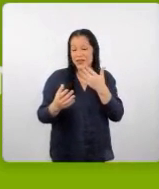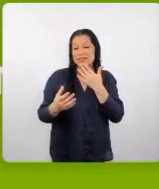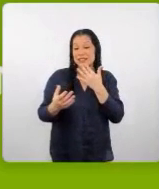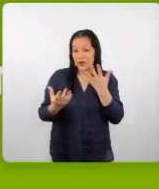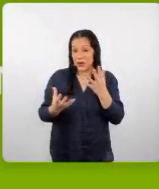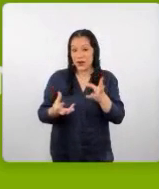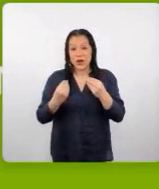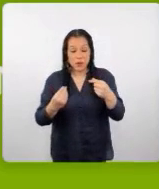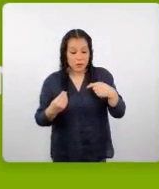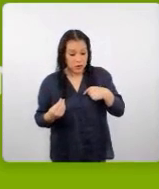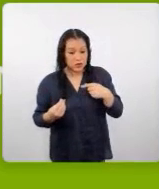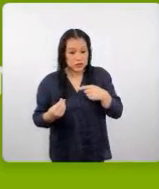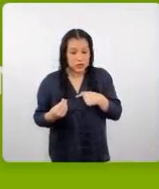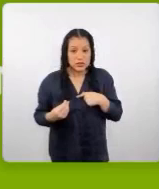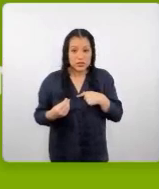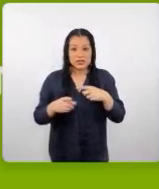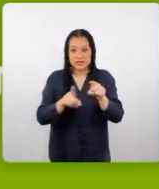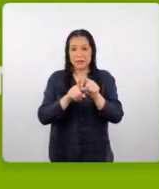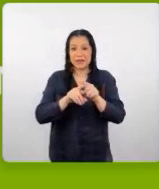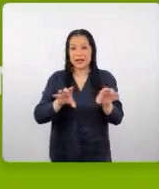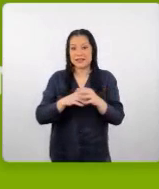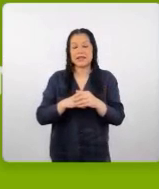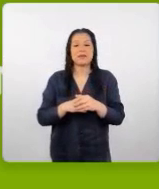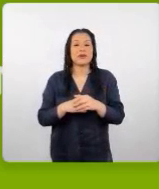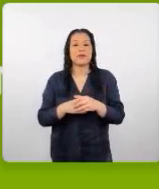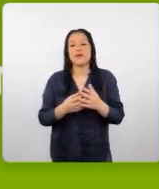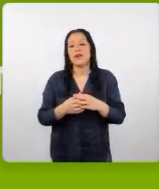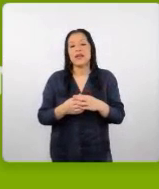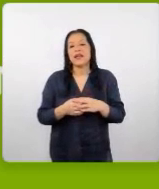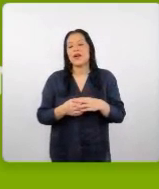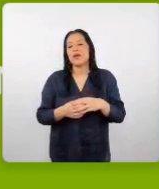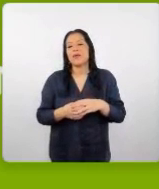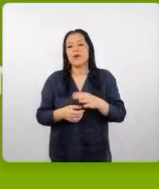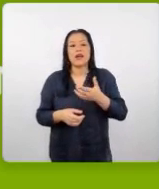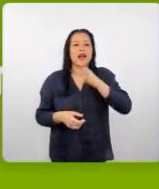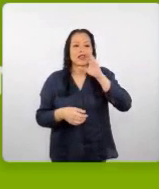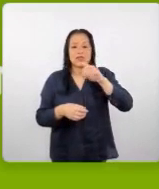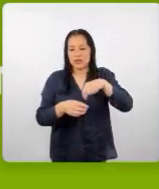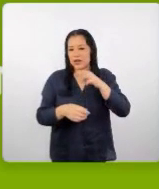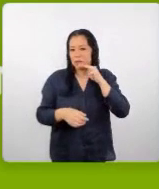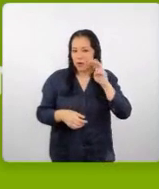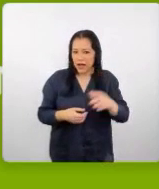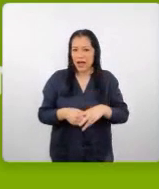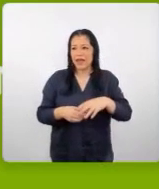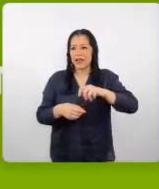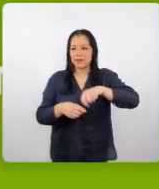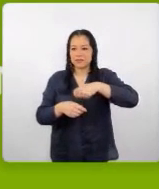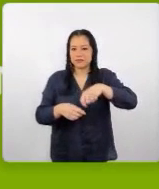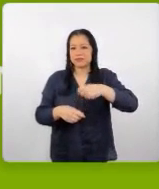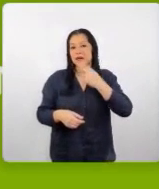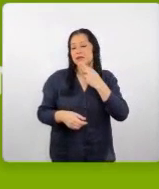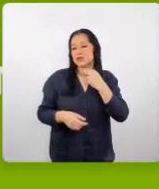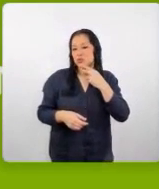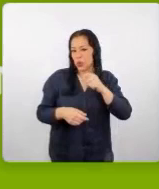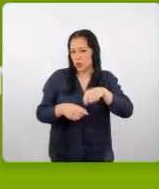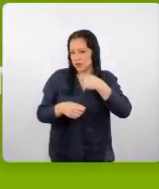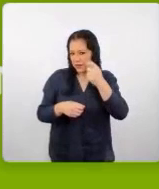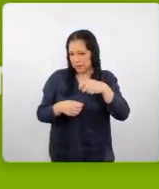es que nosotros a raíz de eso también hacemos platos como la chicha morada, nuestra mazamorra morada, ¿no? Esas